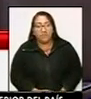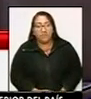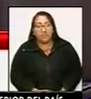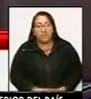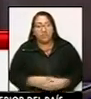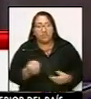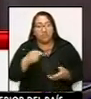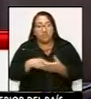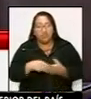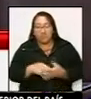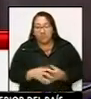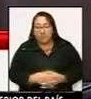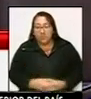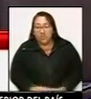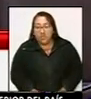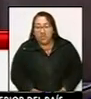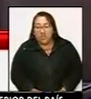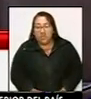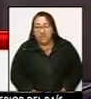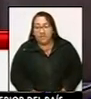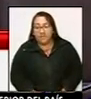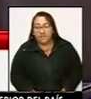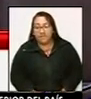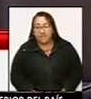donde que está la plata.